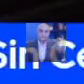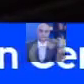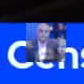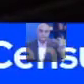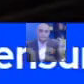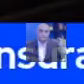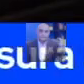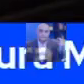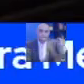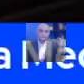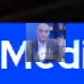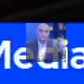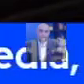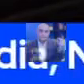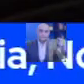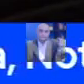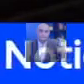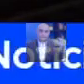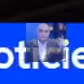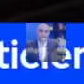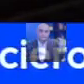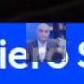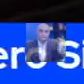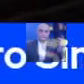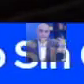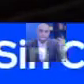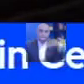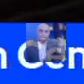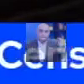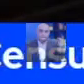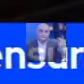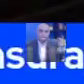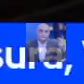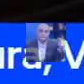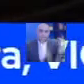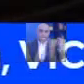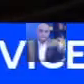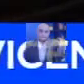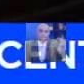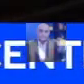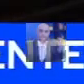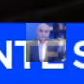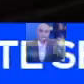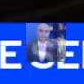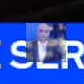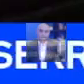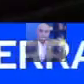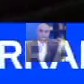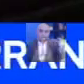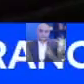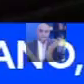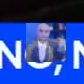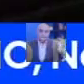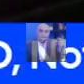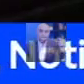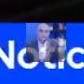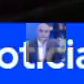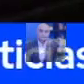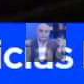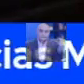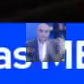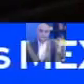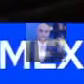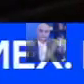Miroslava Breach y Javier Valdés. Pero que esta gente del PAN insista que en esta presidencia no se respeta a los periodistas y que